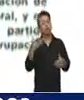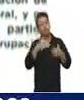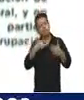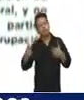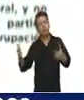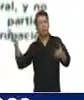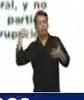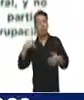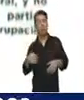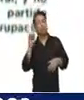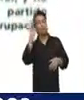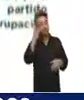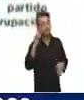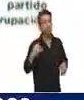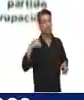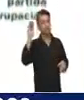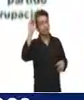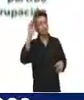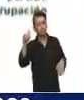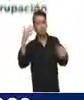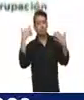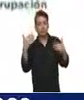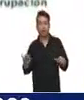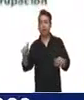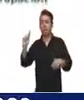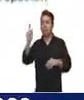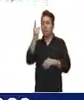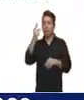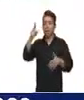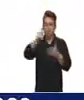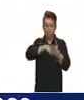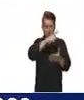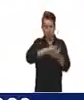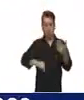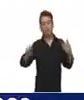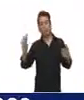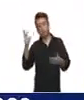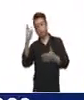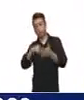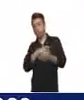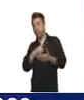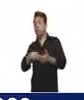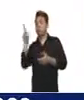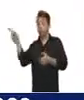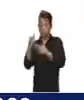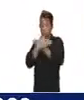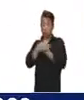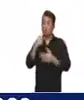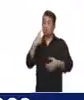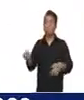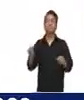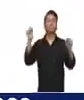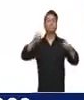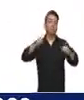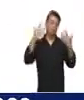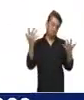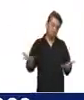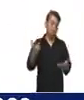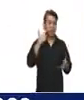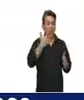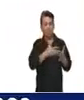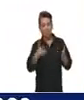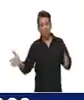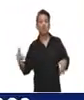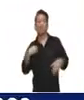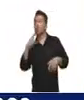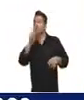incluso ante organismos internacionales en el comunicado agregan el tiempo nos da la razón pues nunca aceptamos los resultados